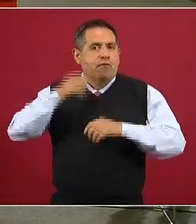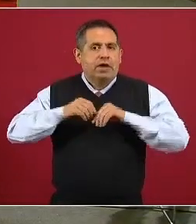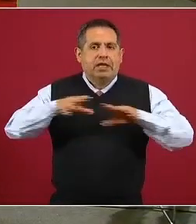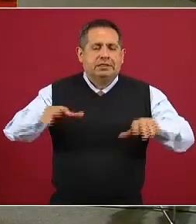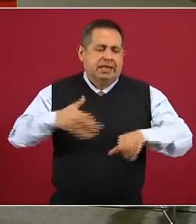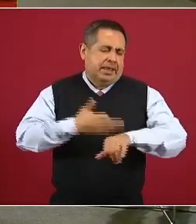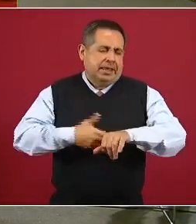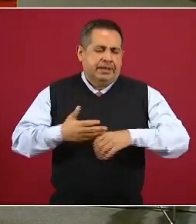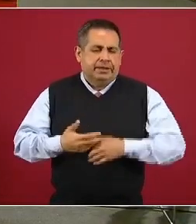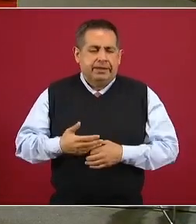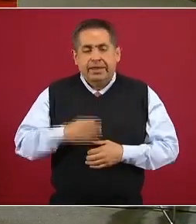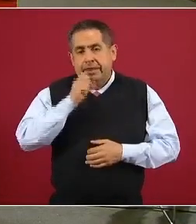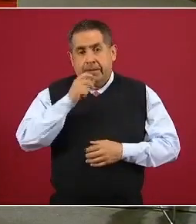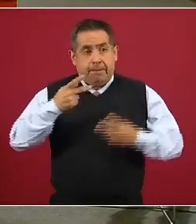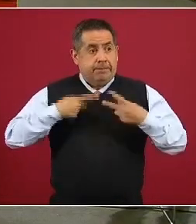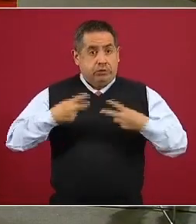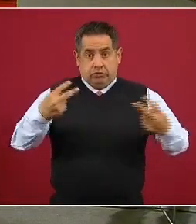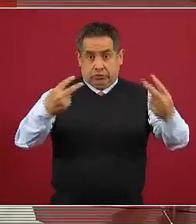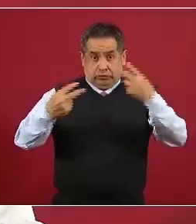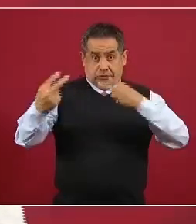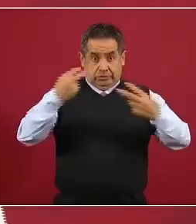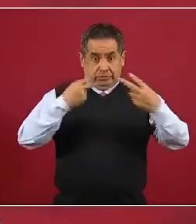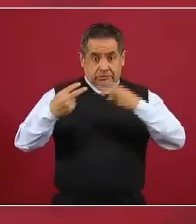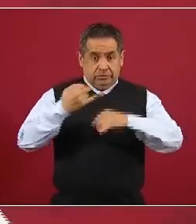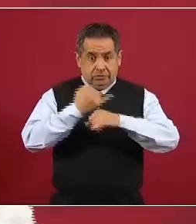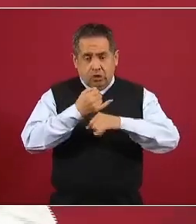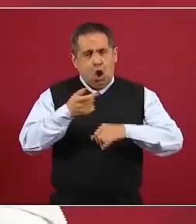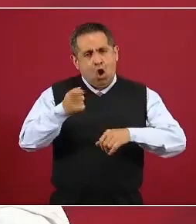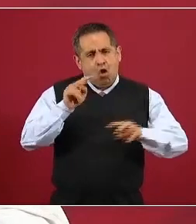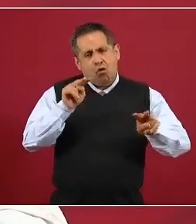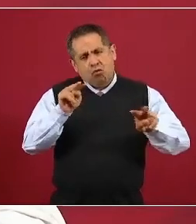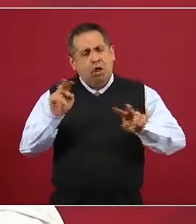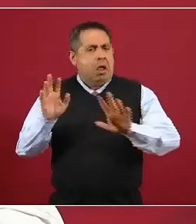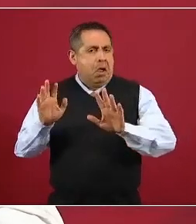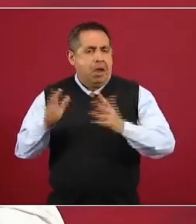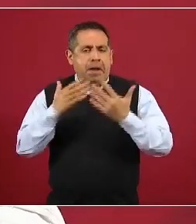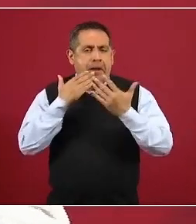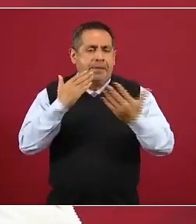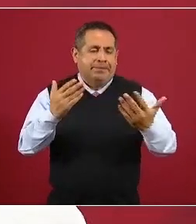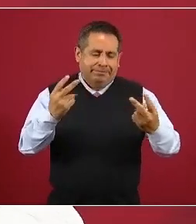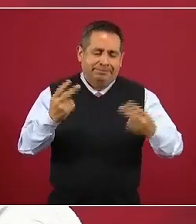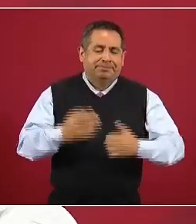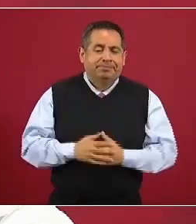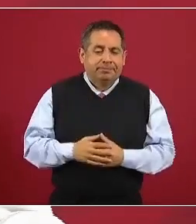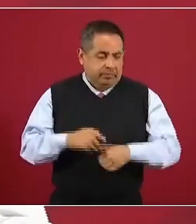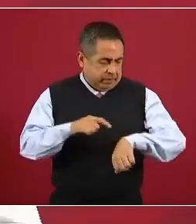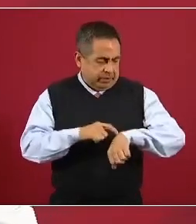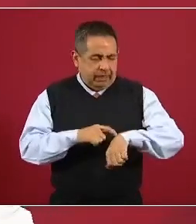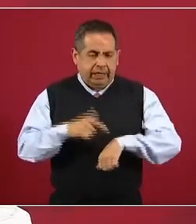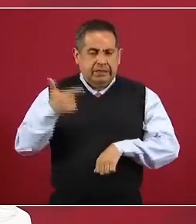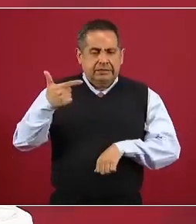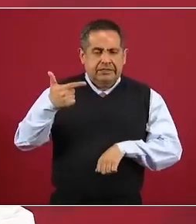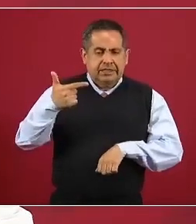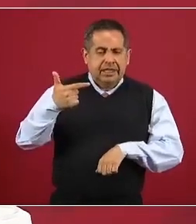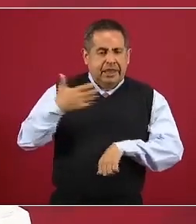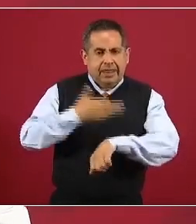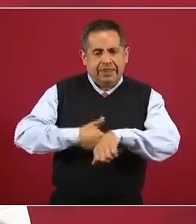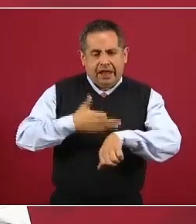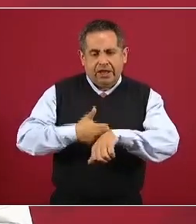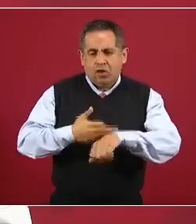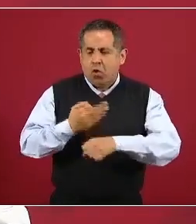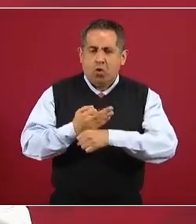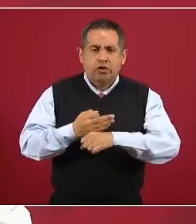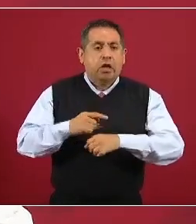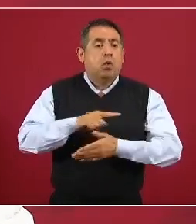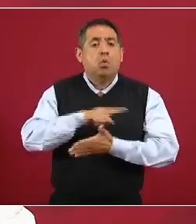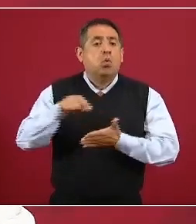claro, también es para todo el público que nos hace el favor de sintonizarnos esta noche. Son las 7 de la tarde, estamos